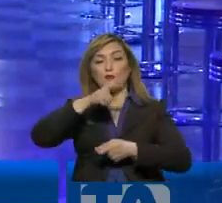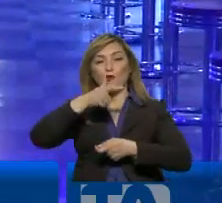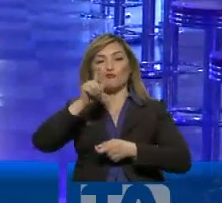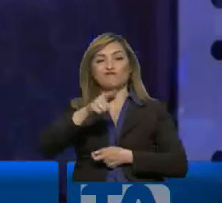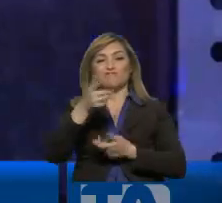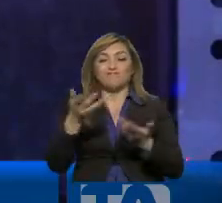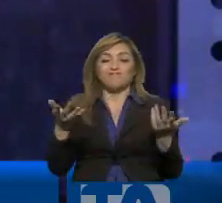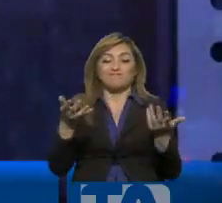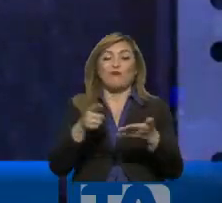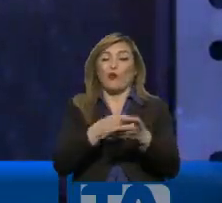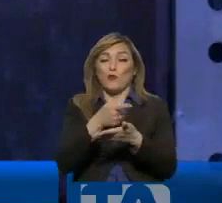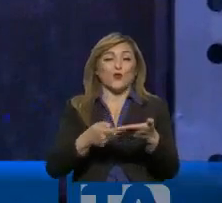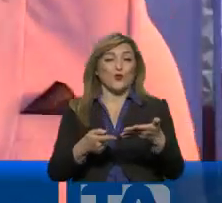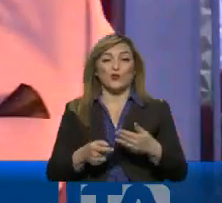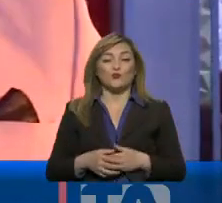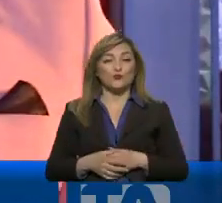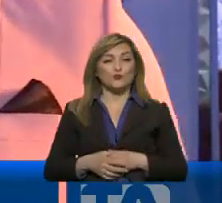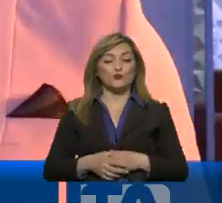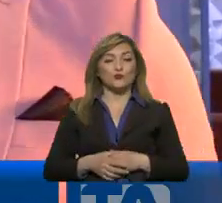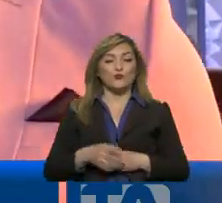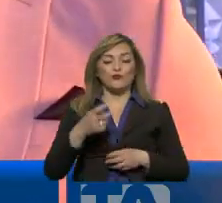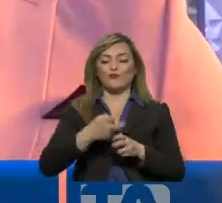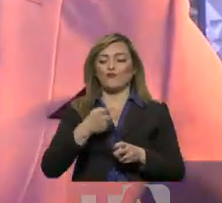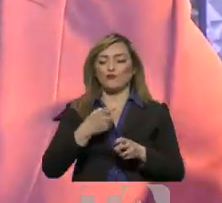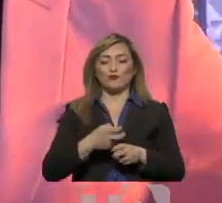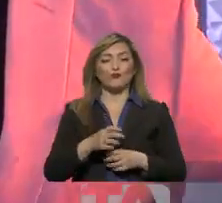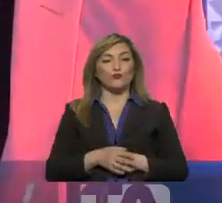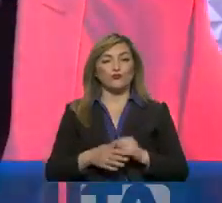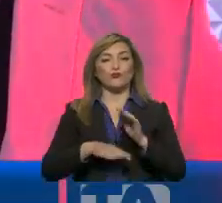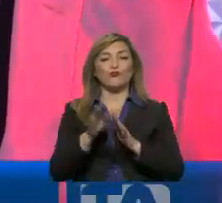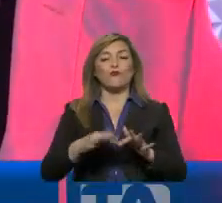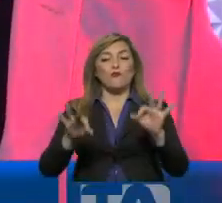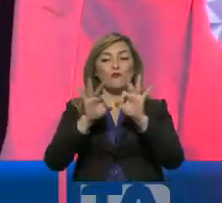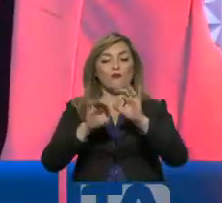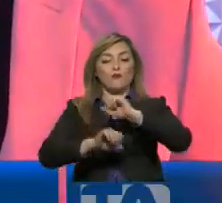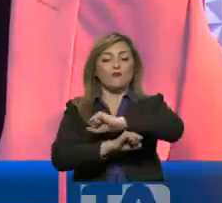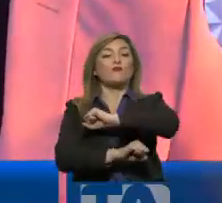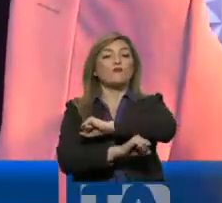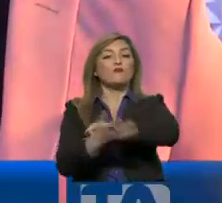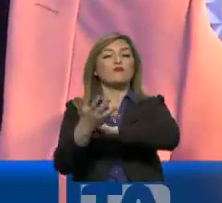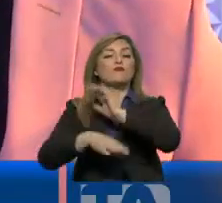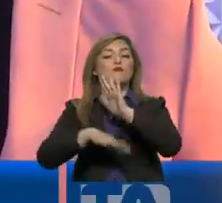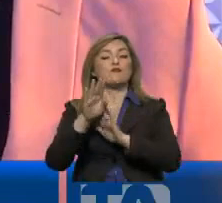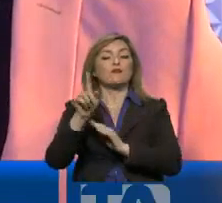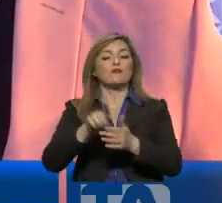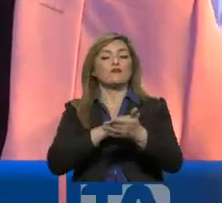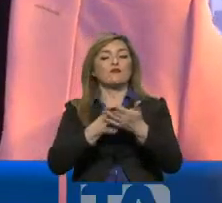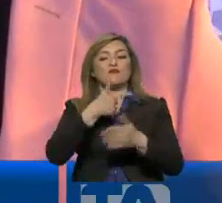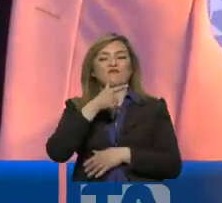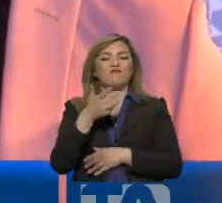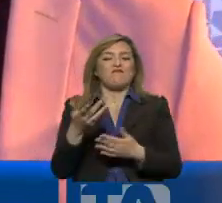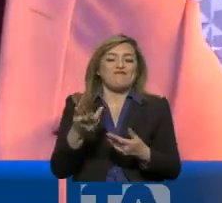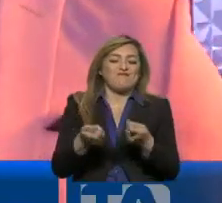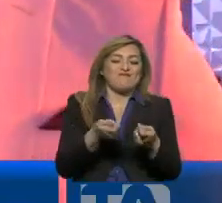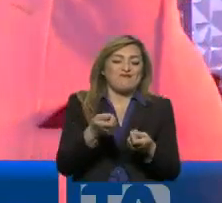bebidas alcohólicas en los establecimientos. Fue un poco duro, ya que uno de los factores fundamentales que más nos afectó fue la prohibición de venta de licor,